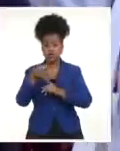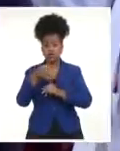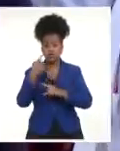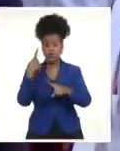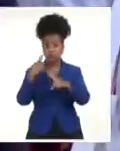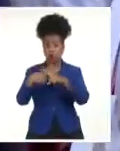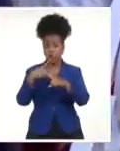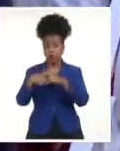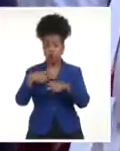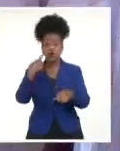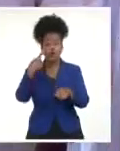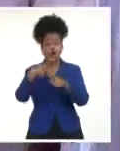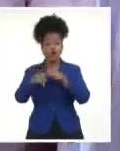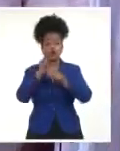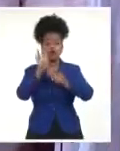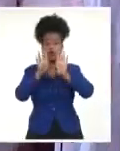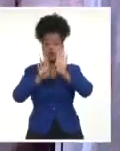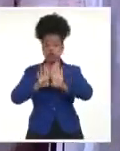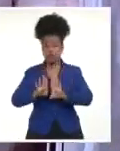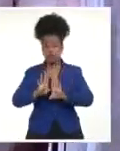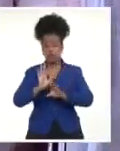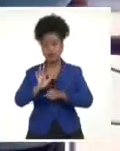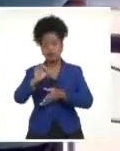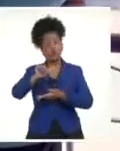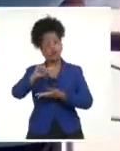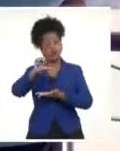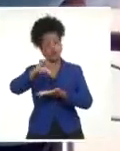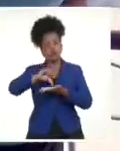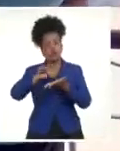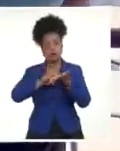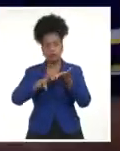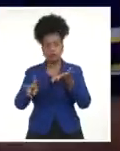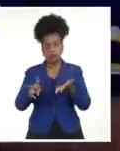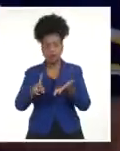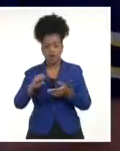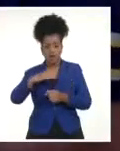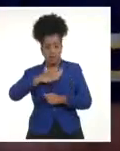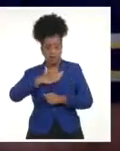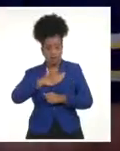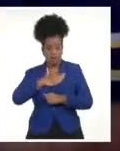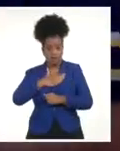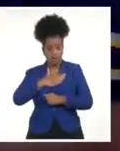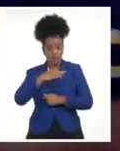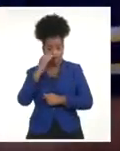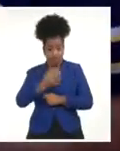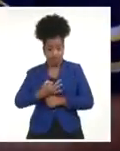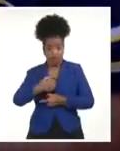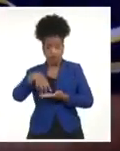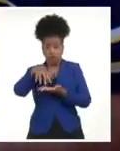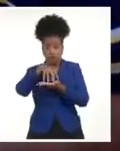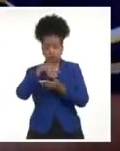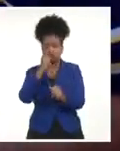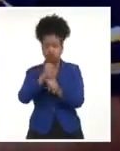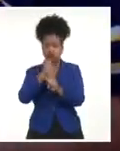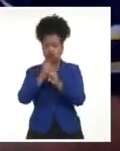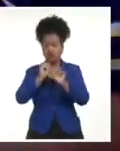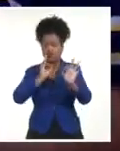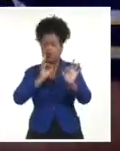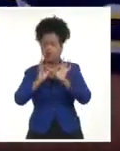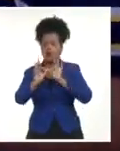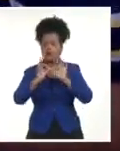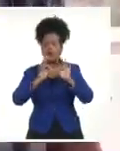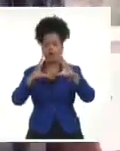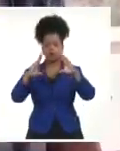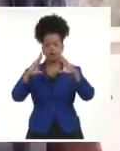Museo de Sitio Gallego Otero y el Centro Provincial de Patrimonio, instituciones que desde su quehacer preservan la integridad de los